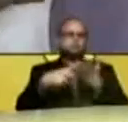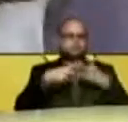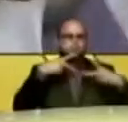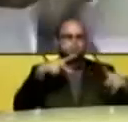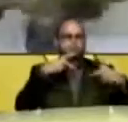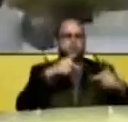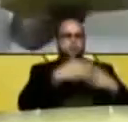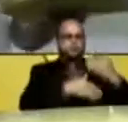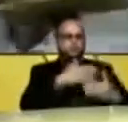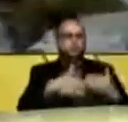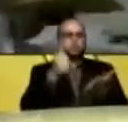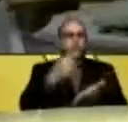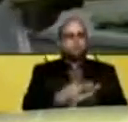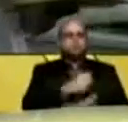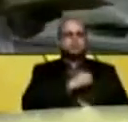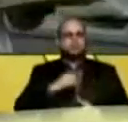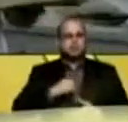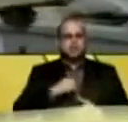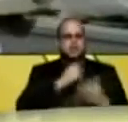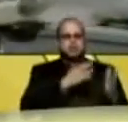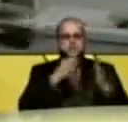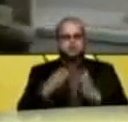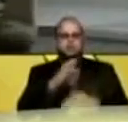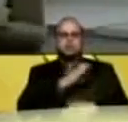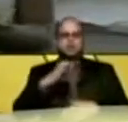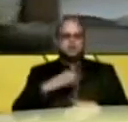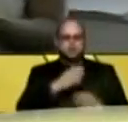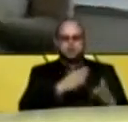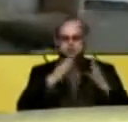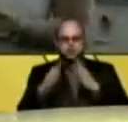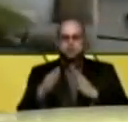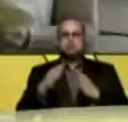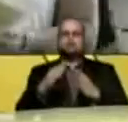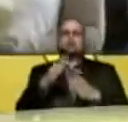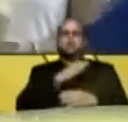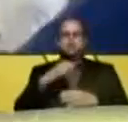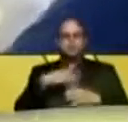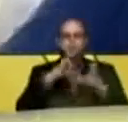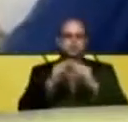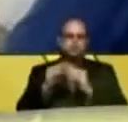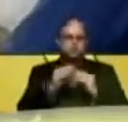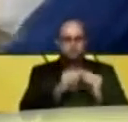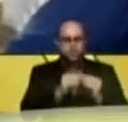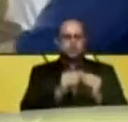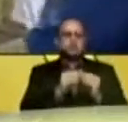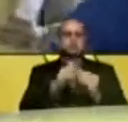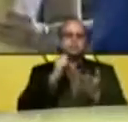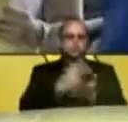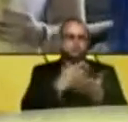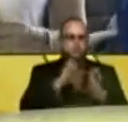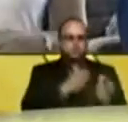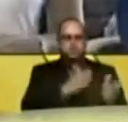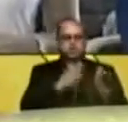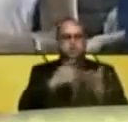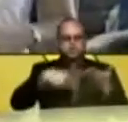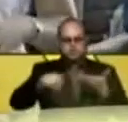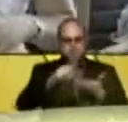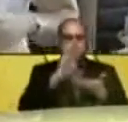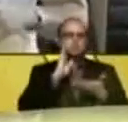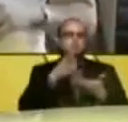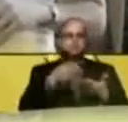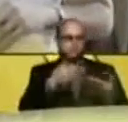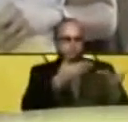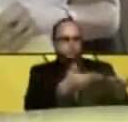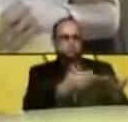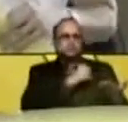aprobó en el senado lo con la cámara luego fue a comité conferencia ahora se aprobó el el reporte comité conferencia a la cámara va a parecer a la semana que viene o sea